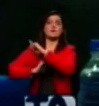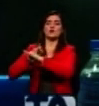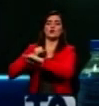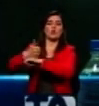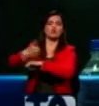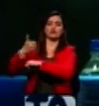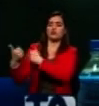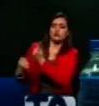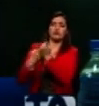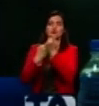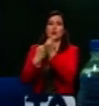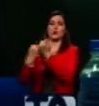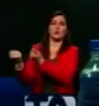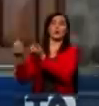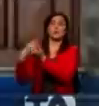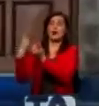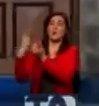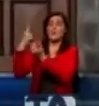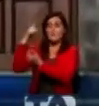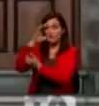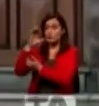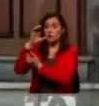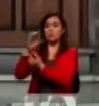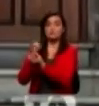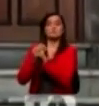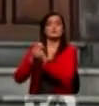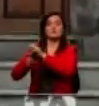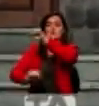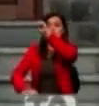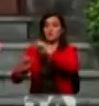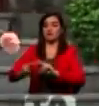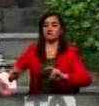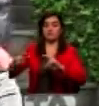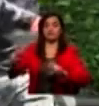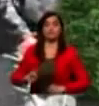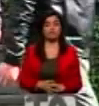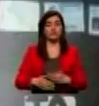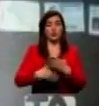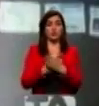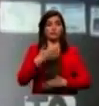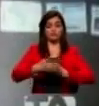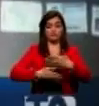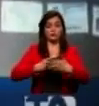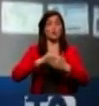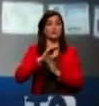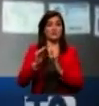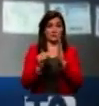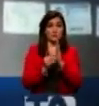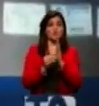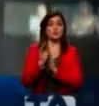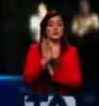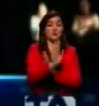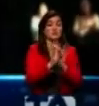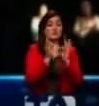internacional por fondos que existen en el exterior. Tras estas diligencias no se descarta el inicio de nuevos procesos legales, incluso en contra